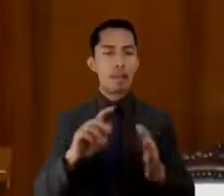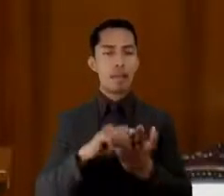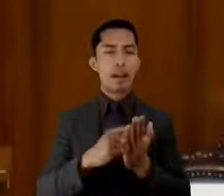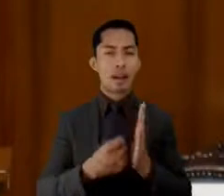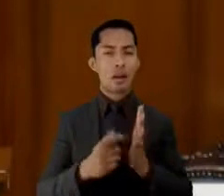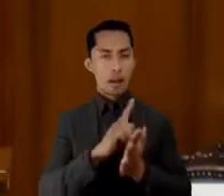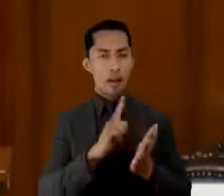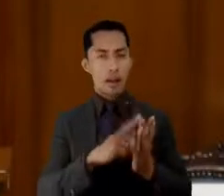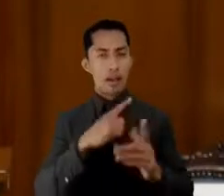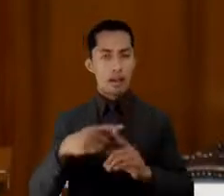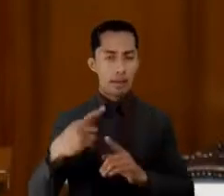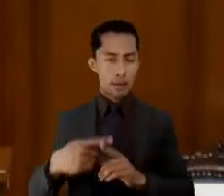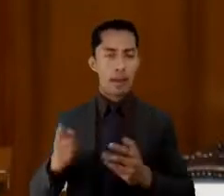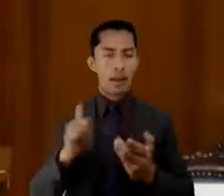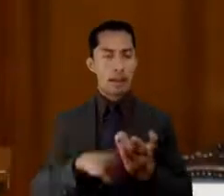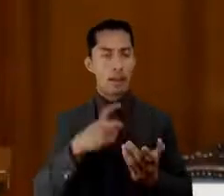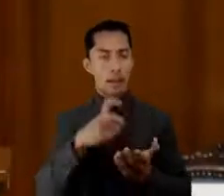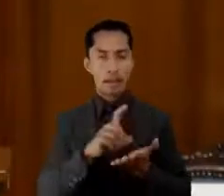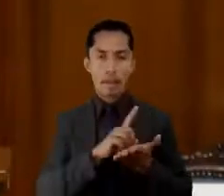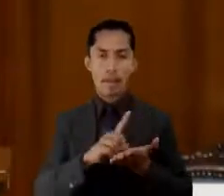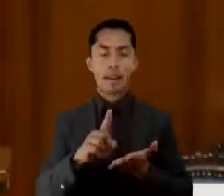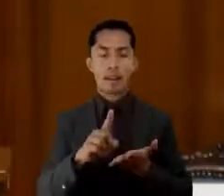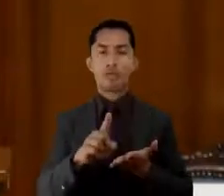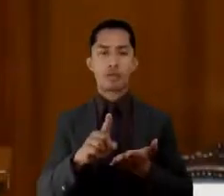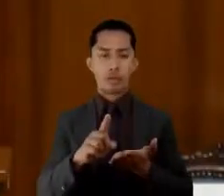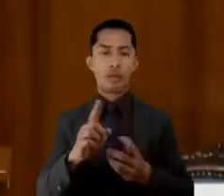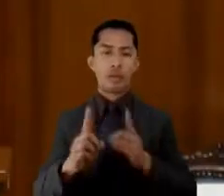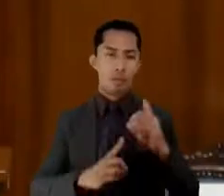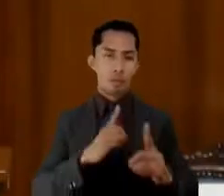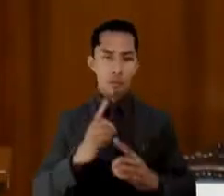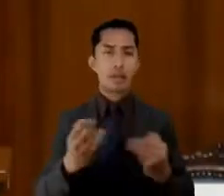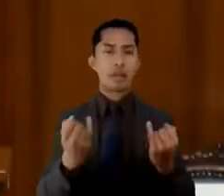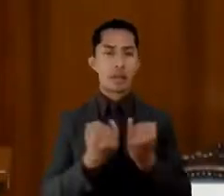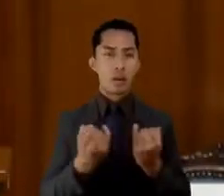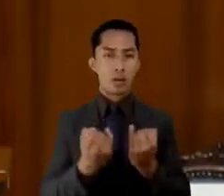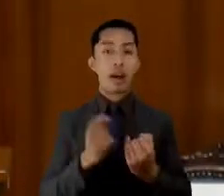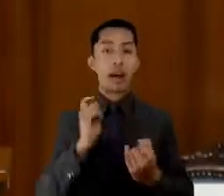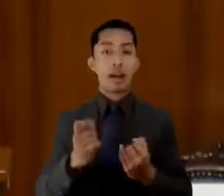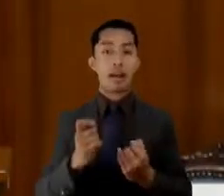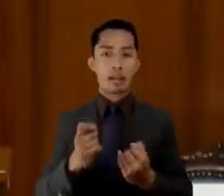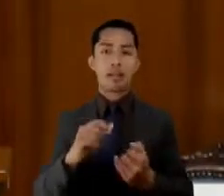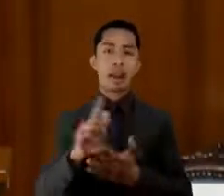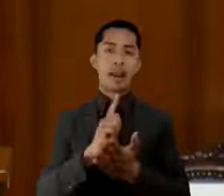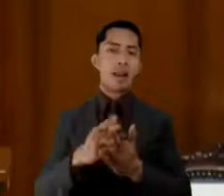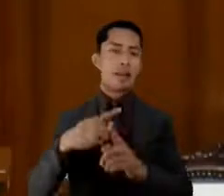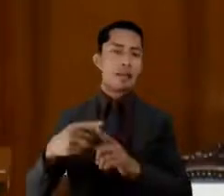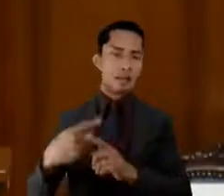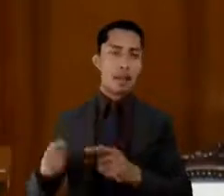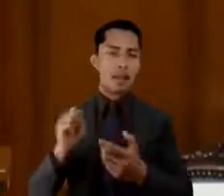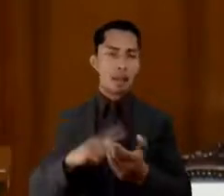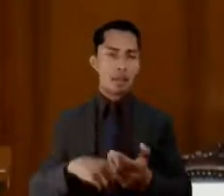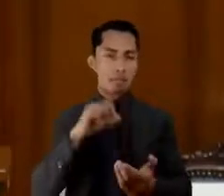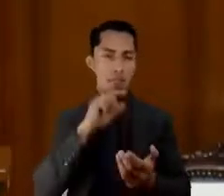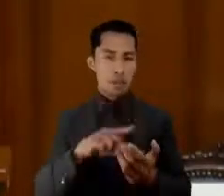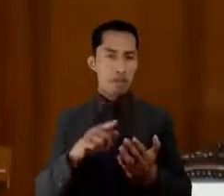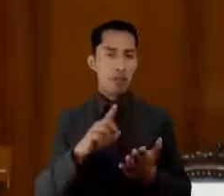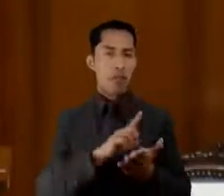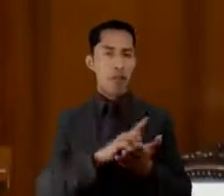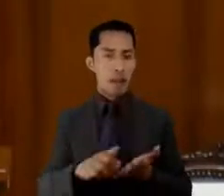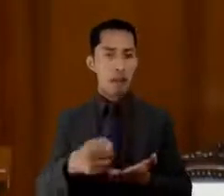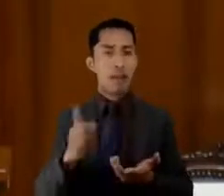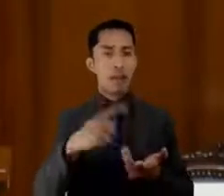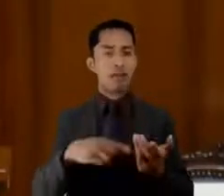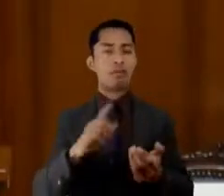técnico-jurídicos configuradores de este derecho, así como las consecuencias jurídicas que se derivan de los mismos,